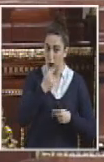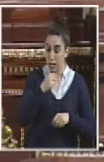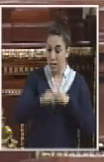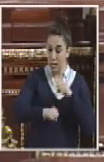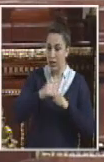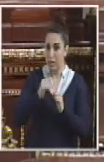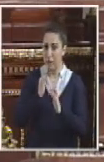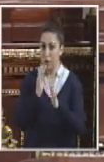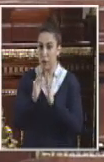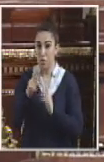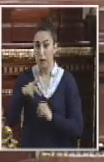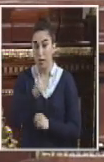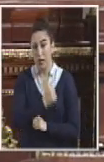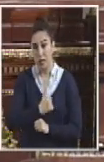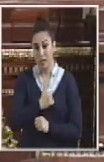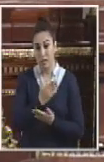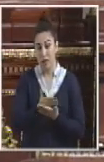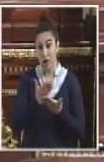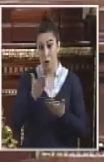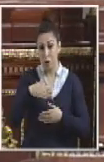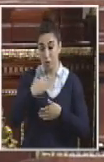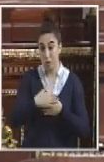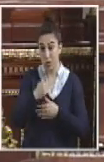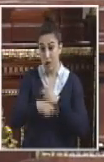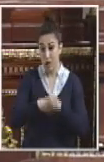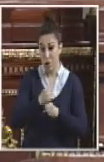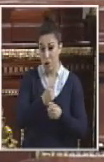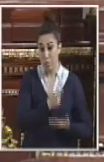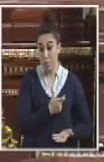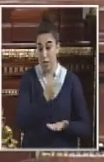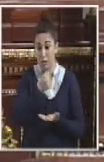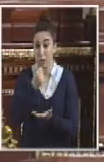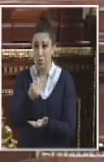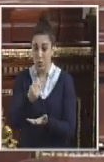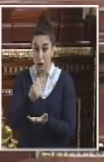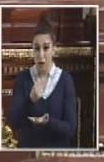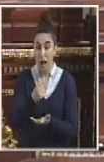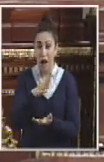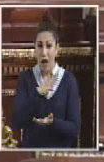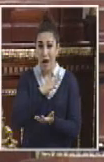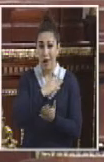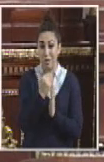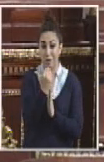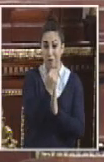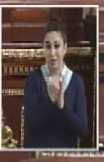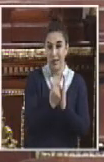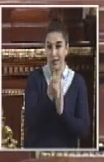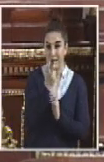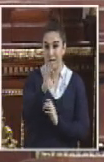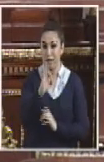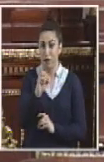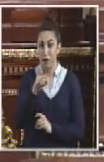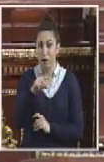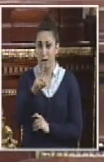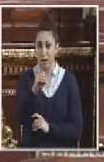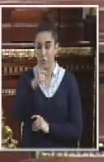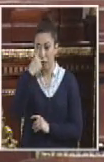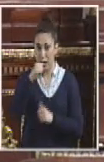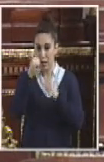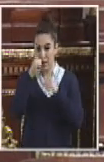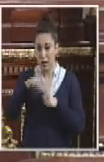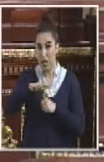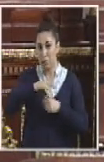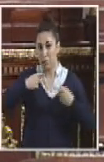Desafortunadamente, en el presupuesto de egresos para el próximo año se prevé un recorte de este fondo de atención